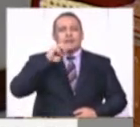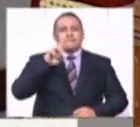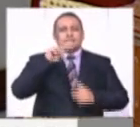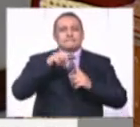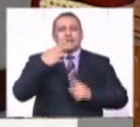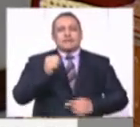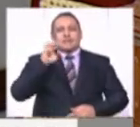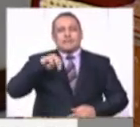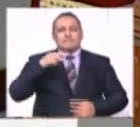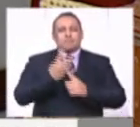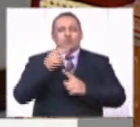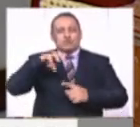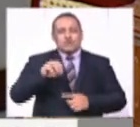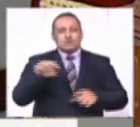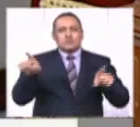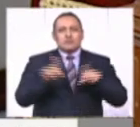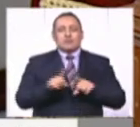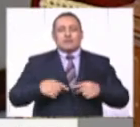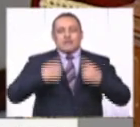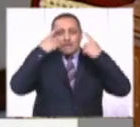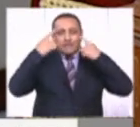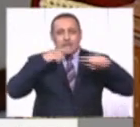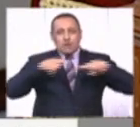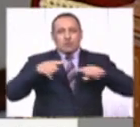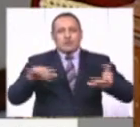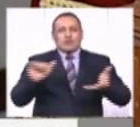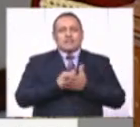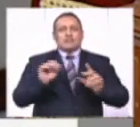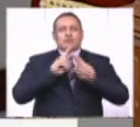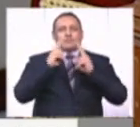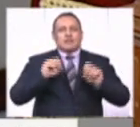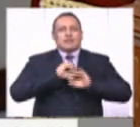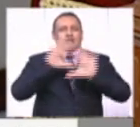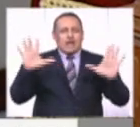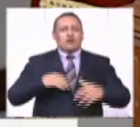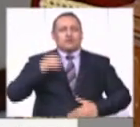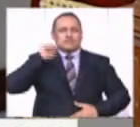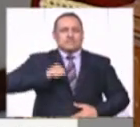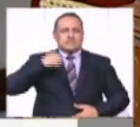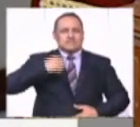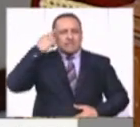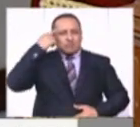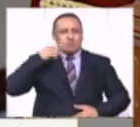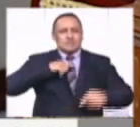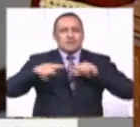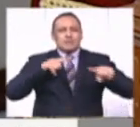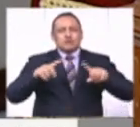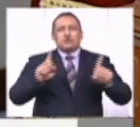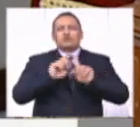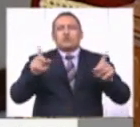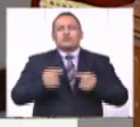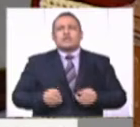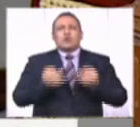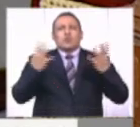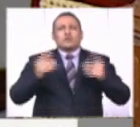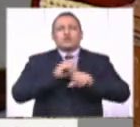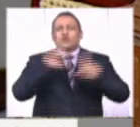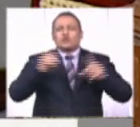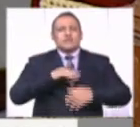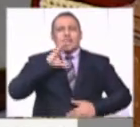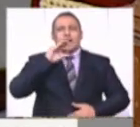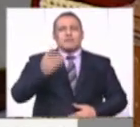moyano y la estrategia que tenemos Claro que tenemos la estrategia no se cuenta no se